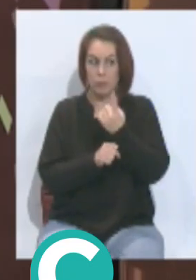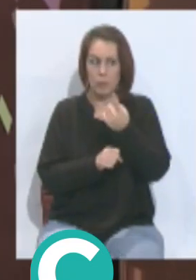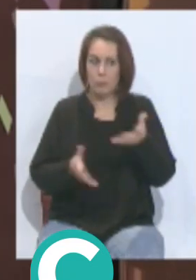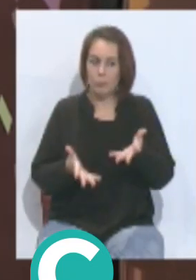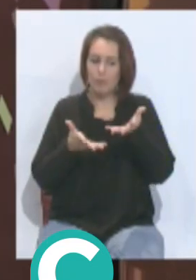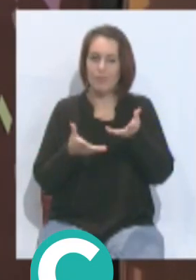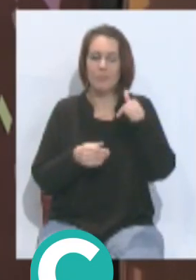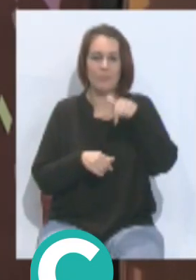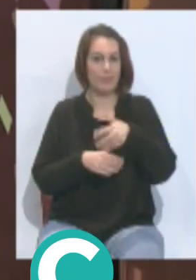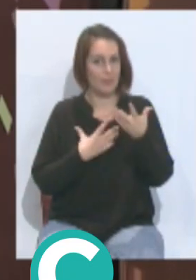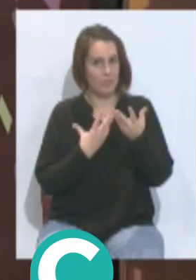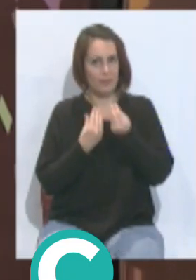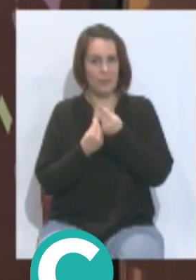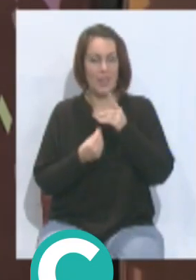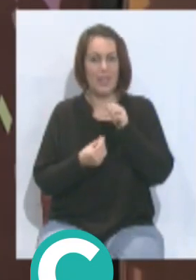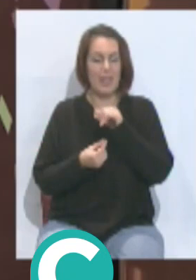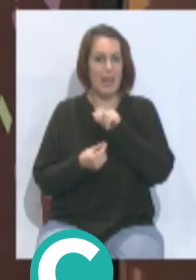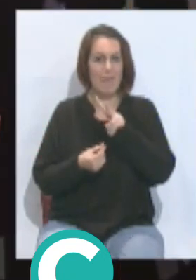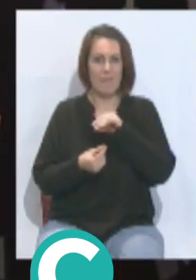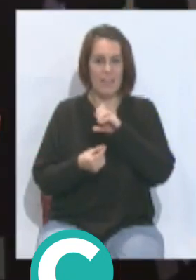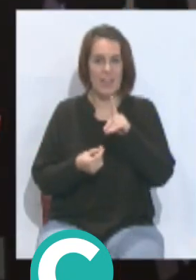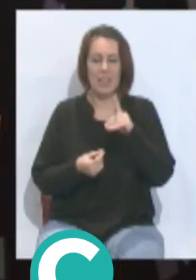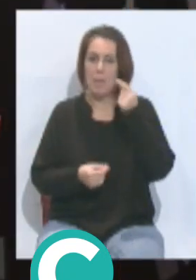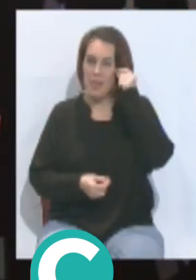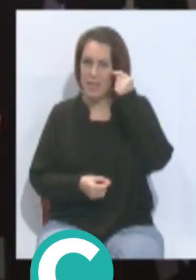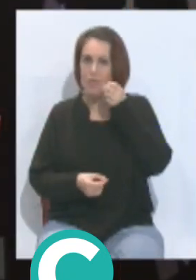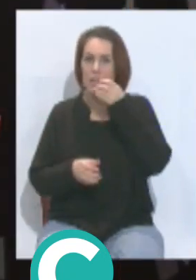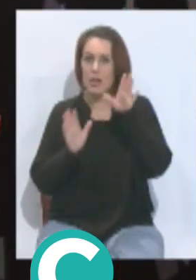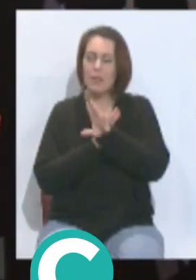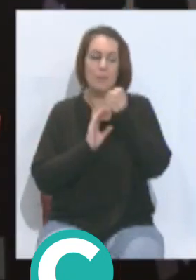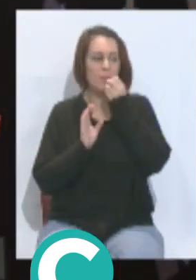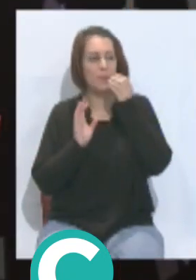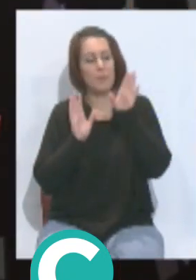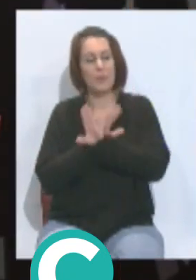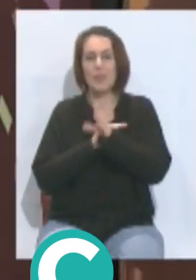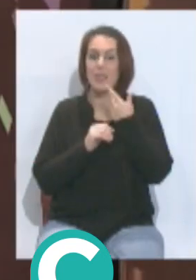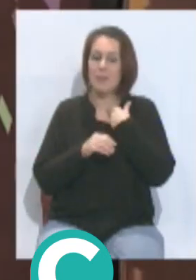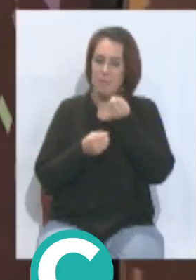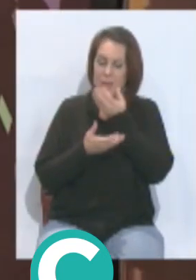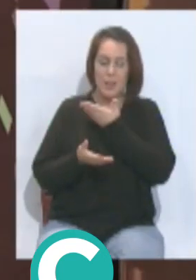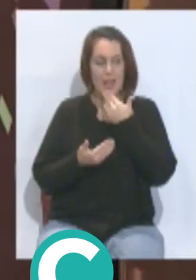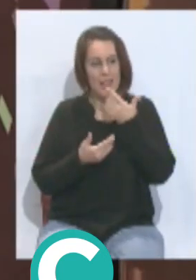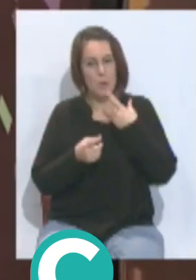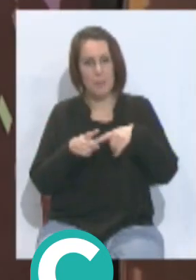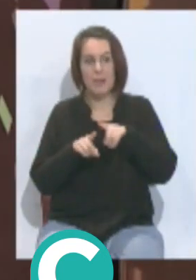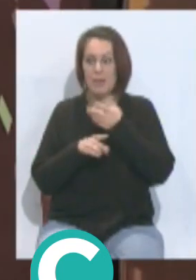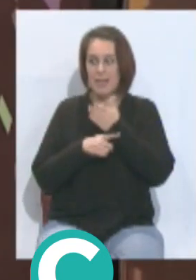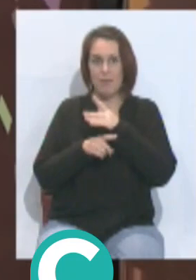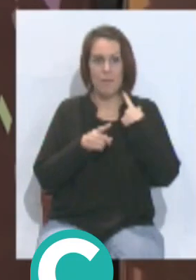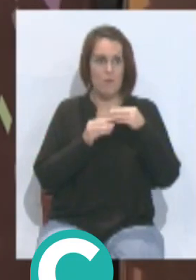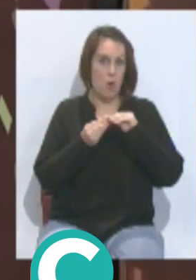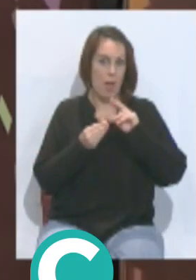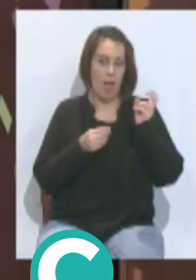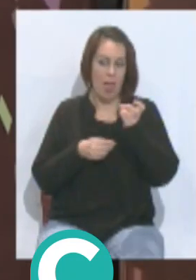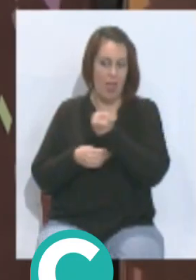impulsores, está aquí hoy con nosotros, David Medina. Muy buenas noches. Bienvenido. Buenas noches. Muchas gracias. Igualmente. Te podría presentar de diferentes formas, ¿no? En este caso sí. Lo vamos a